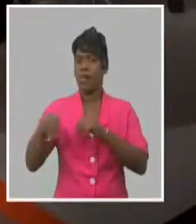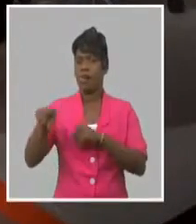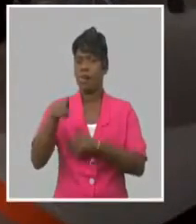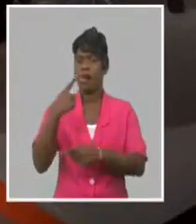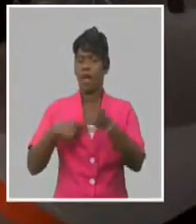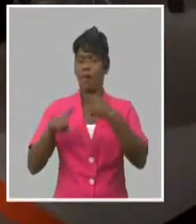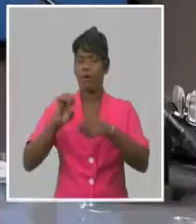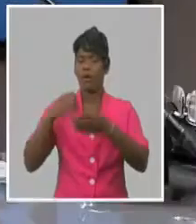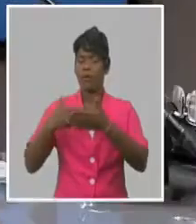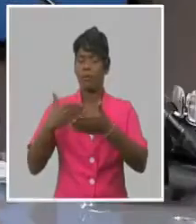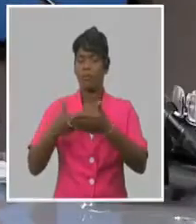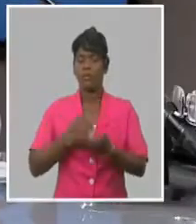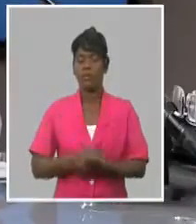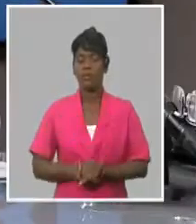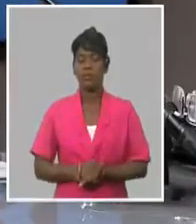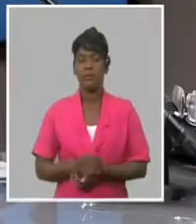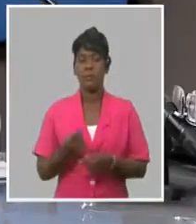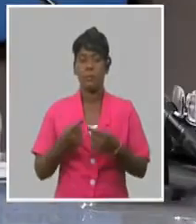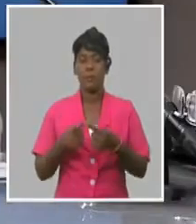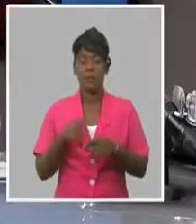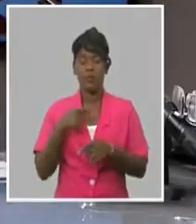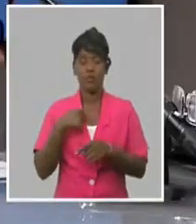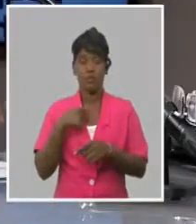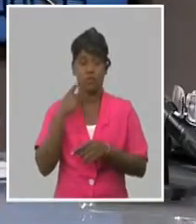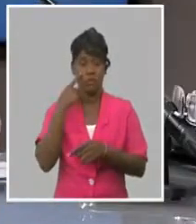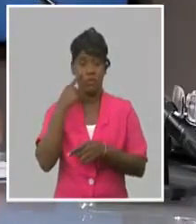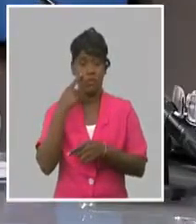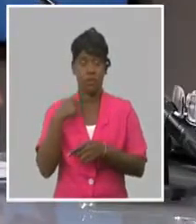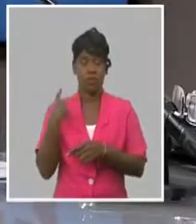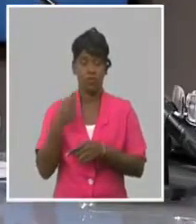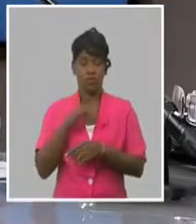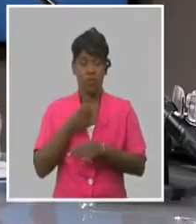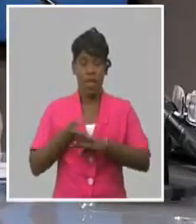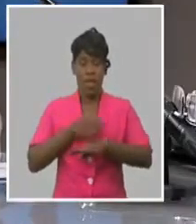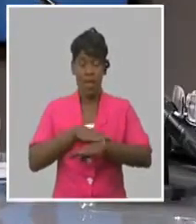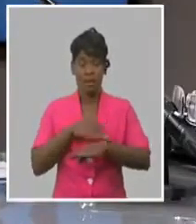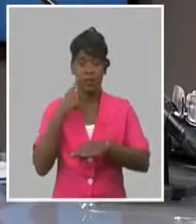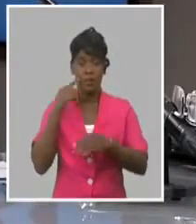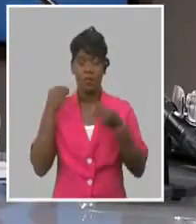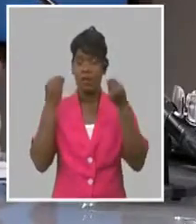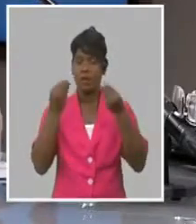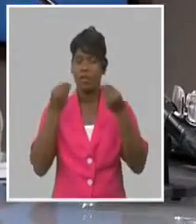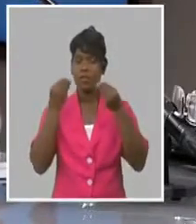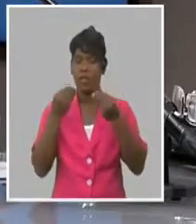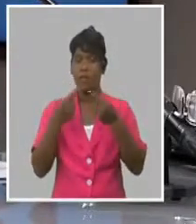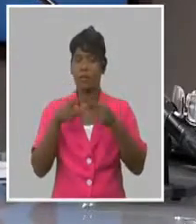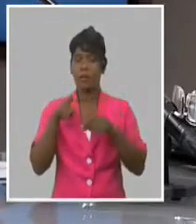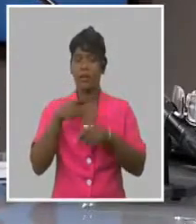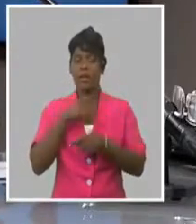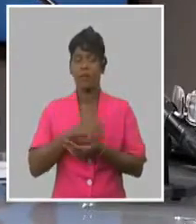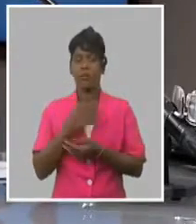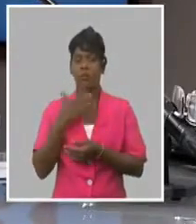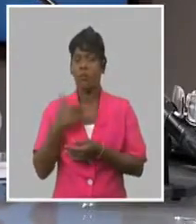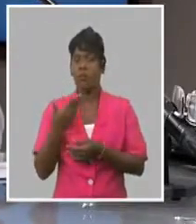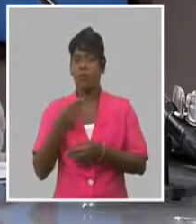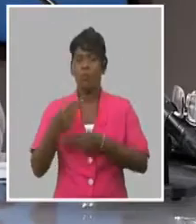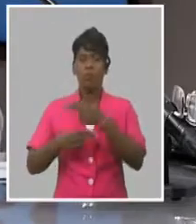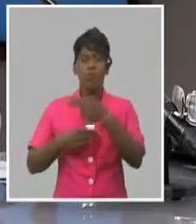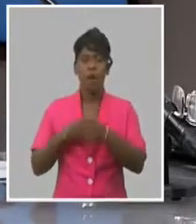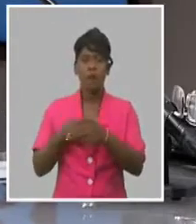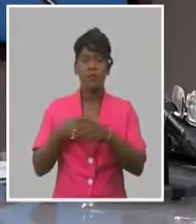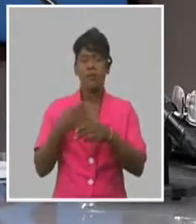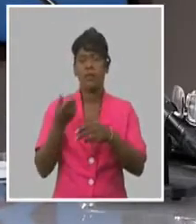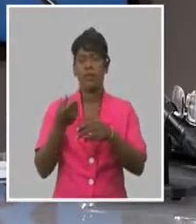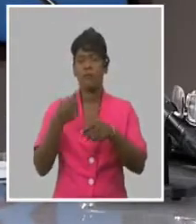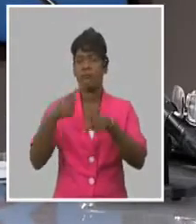y no tenemos. A mí me parece que esta que estamos tomando de corrección de precios relativos, de facultad de formar precios con